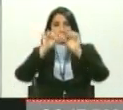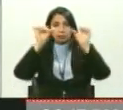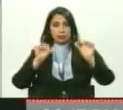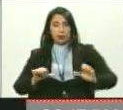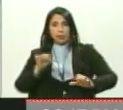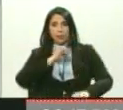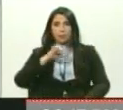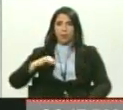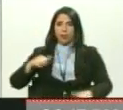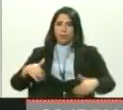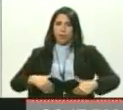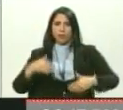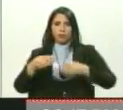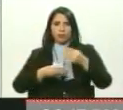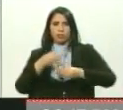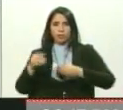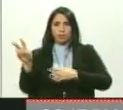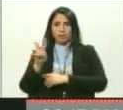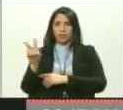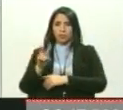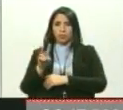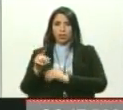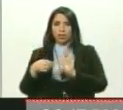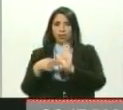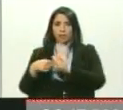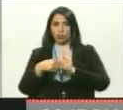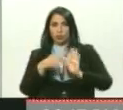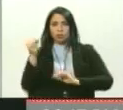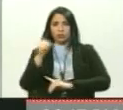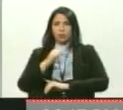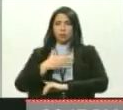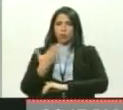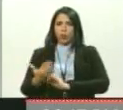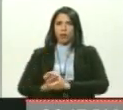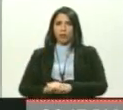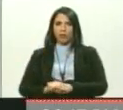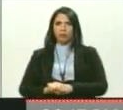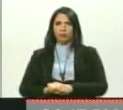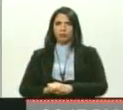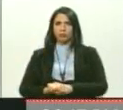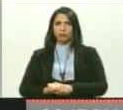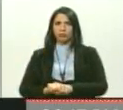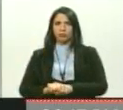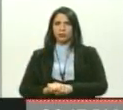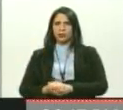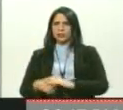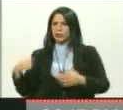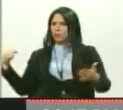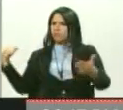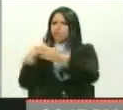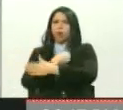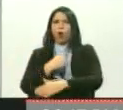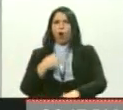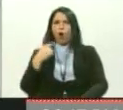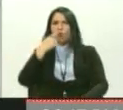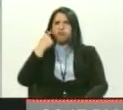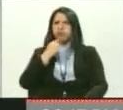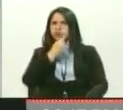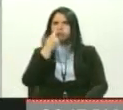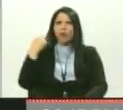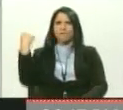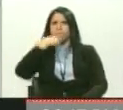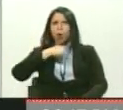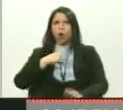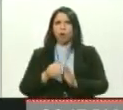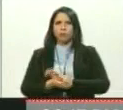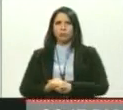que hemos hecho. Venezuela ha demostrado que sí se puede, y le reventamos la boca, para no decir otra palabra que suena